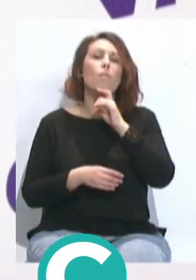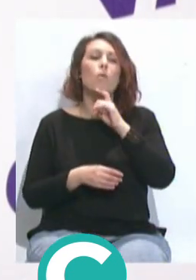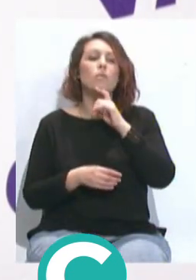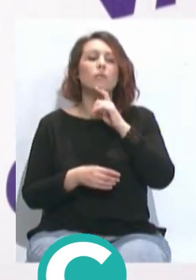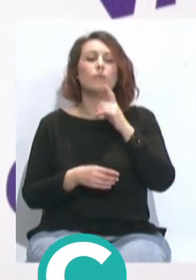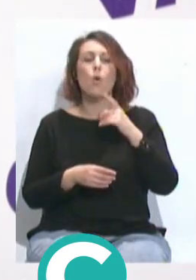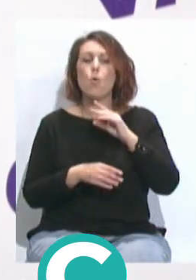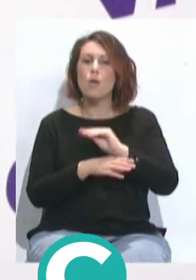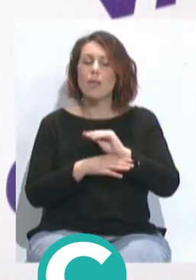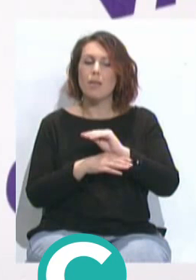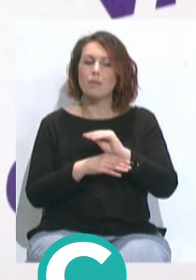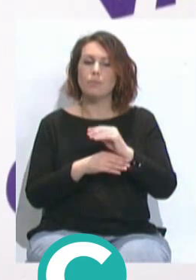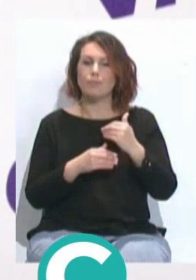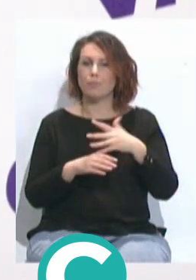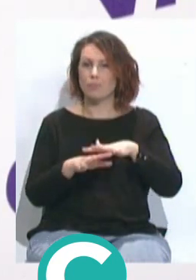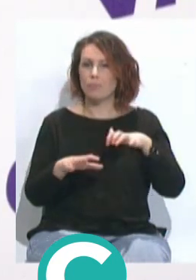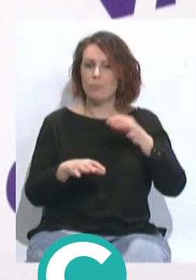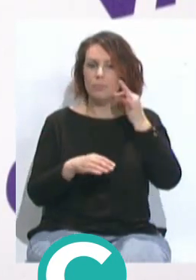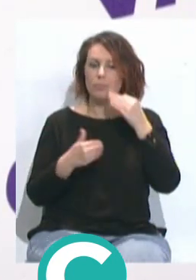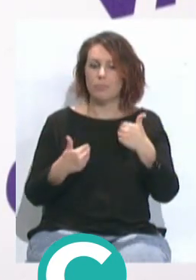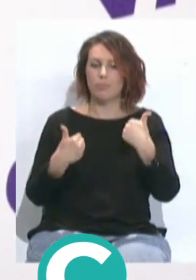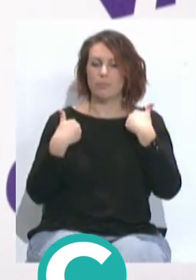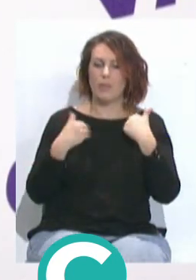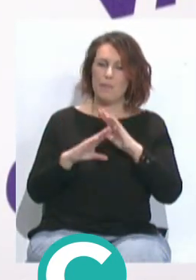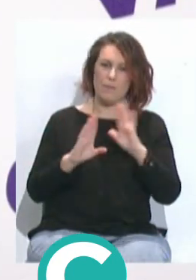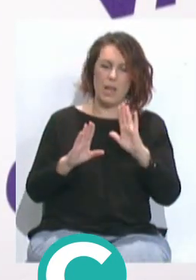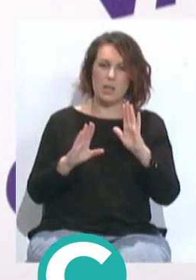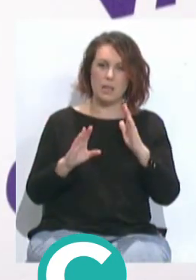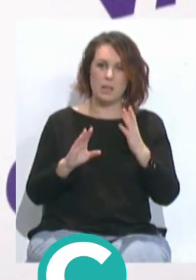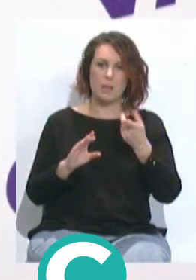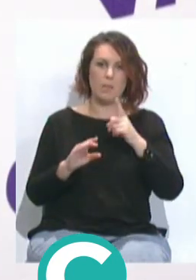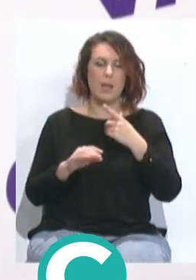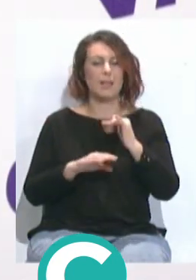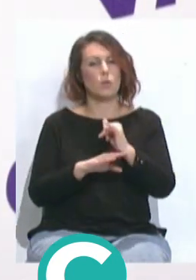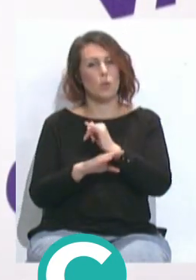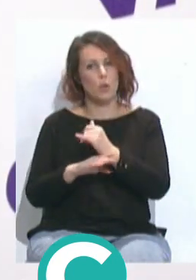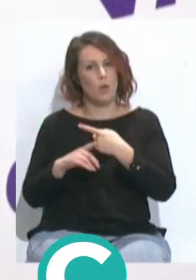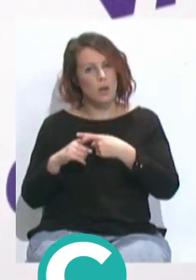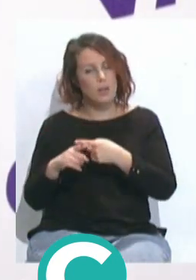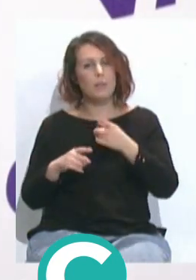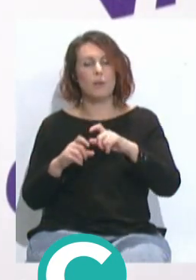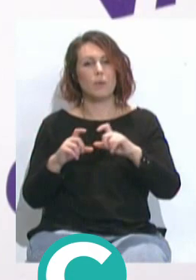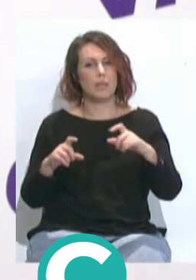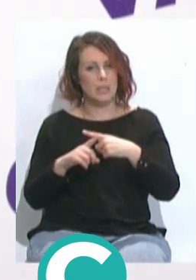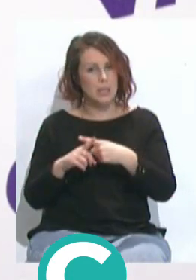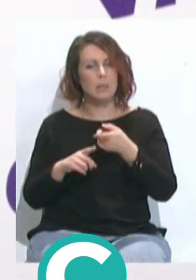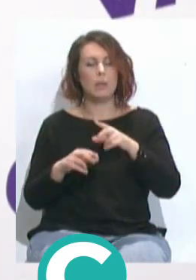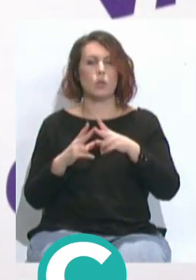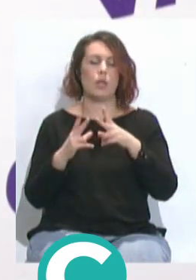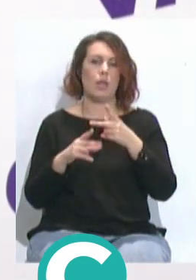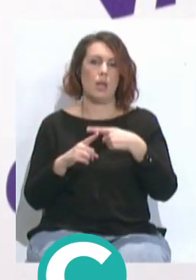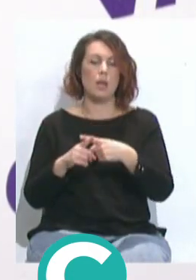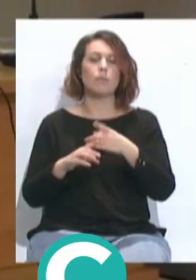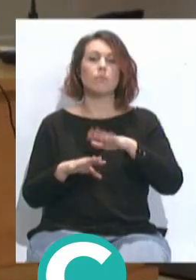recaer esos cuidados mayoritariamente en las mujeres y lo hacemos recaer también en las instituciones, también en las empresas, también en la sociedad.